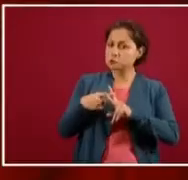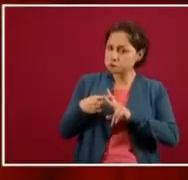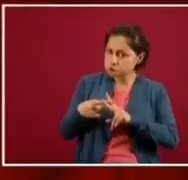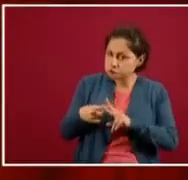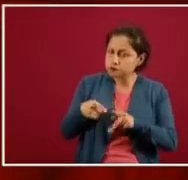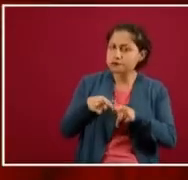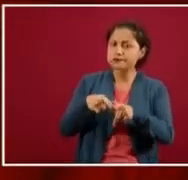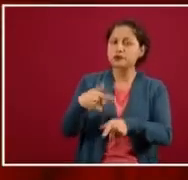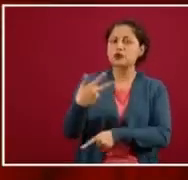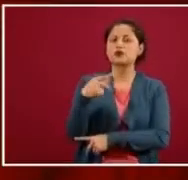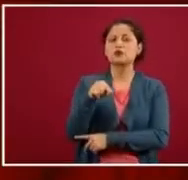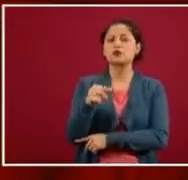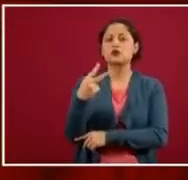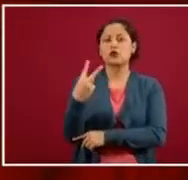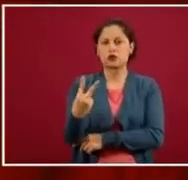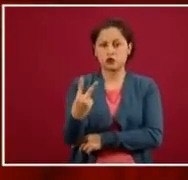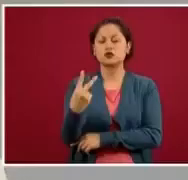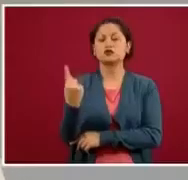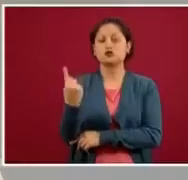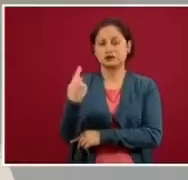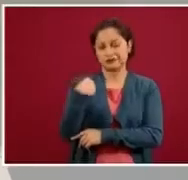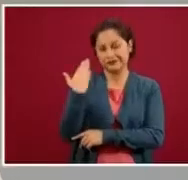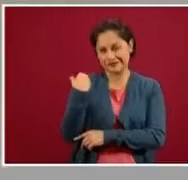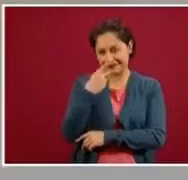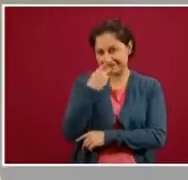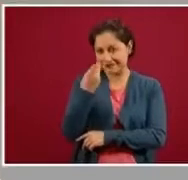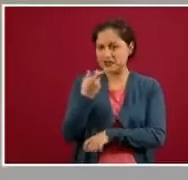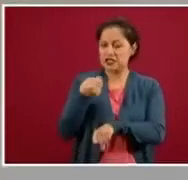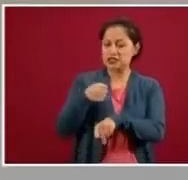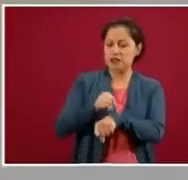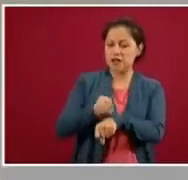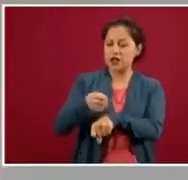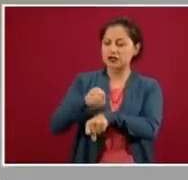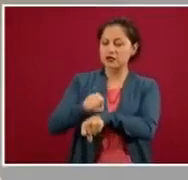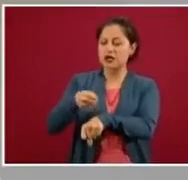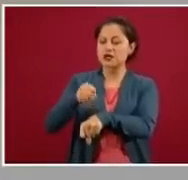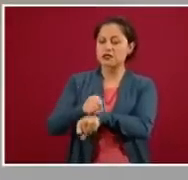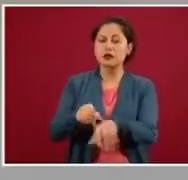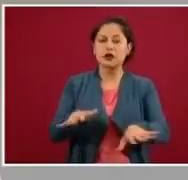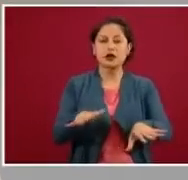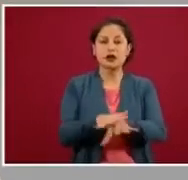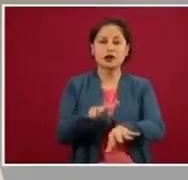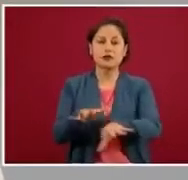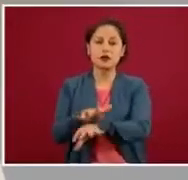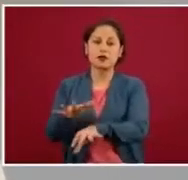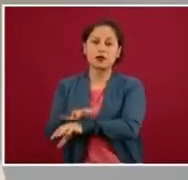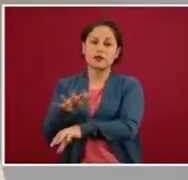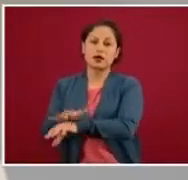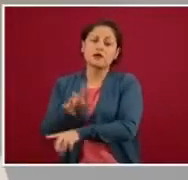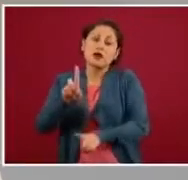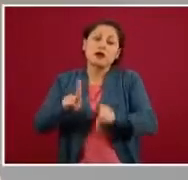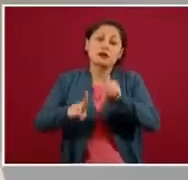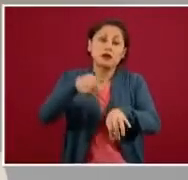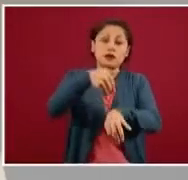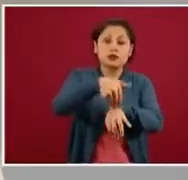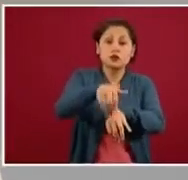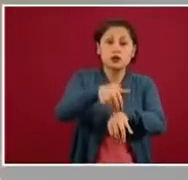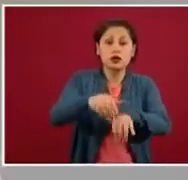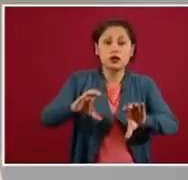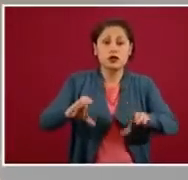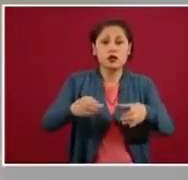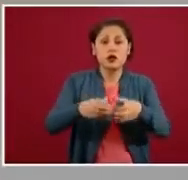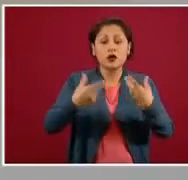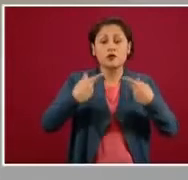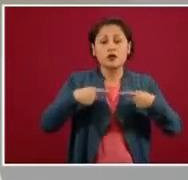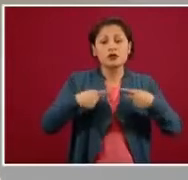decir, a respuesta a la primera pregunta, cada semana esto se va a ir actualizando conforme cambie el porcentaje de positividad, el porcentaje de personas que